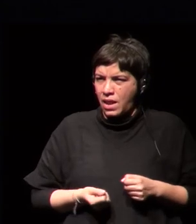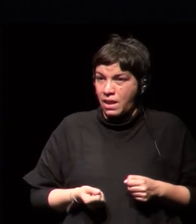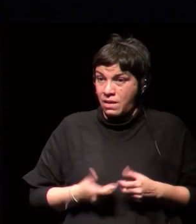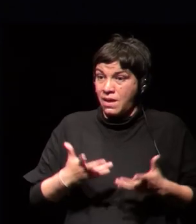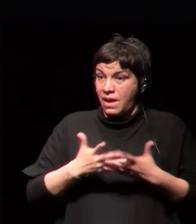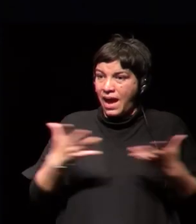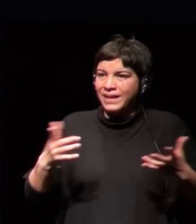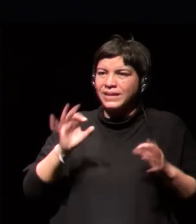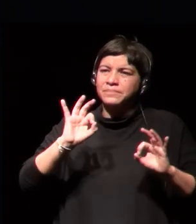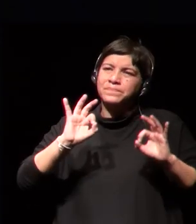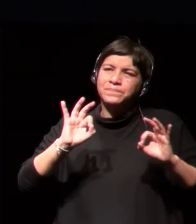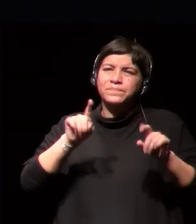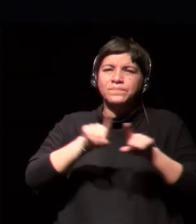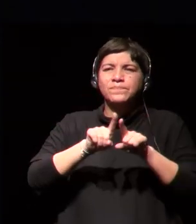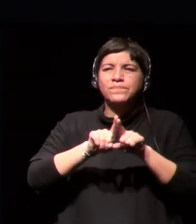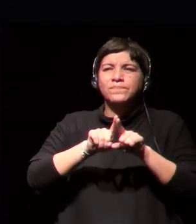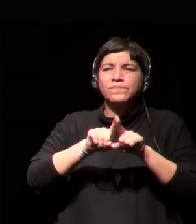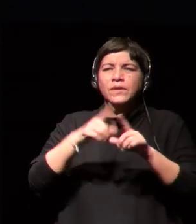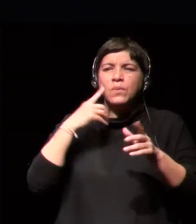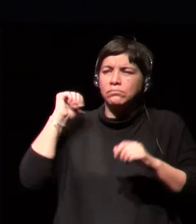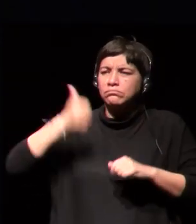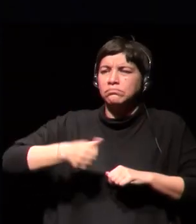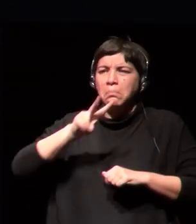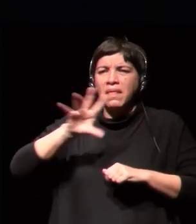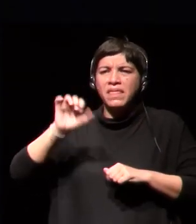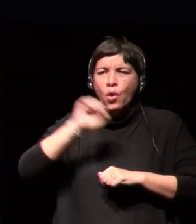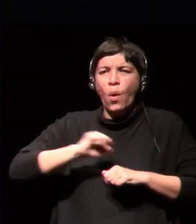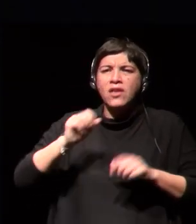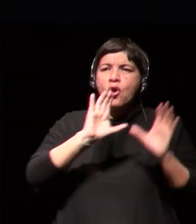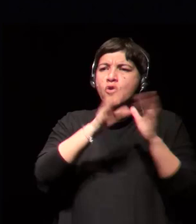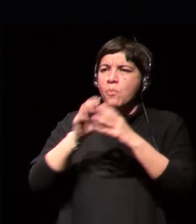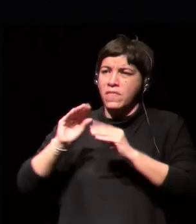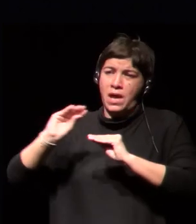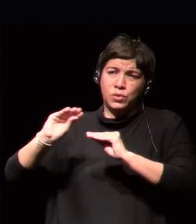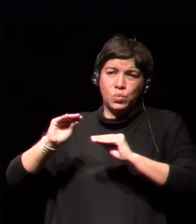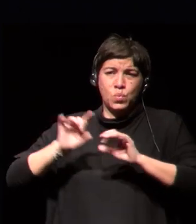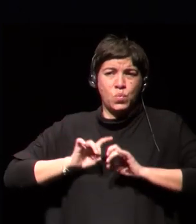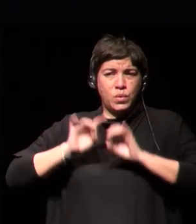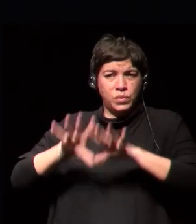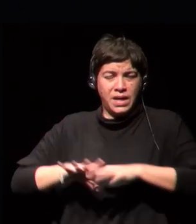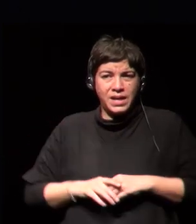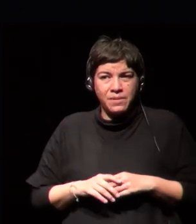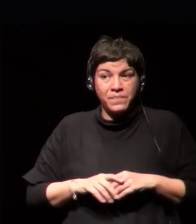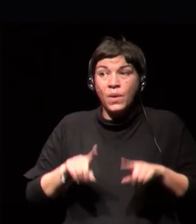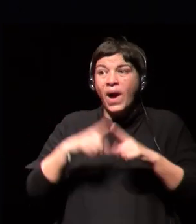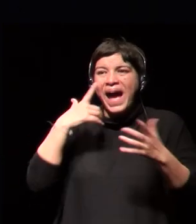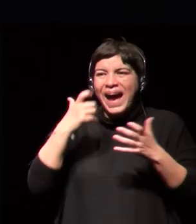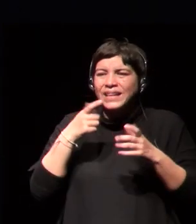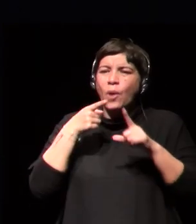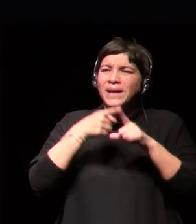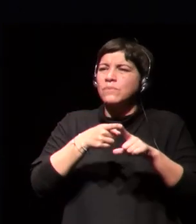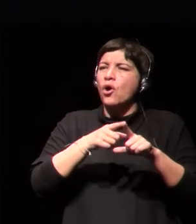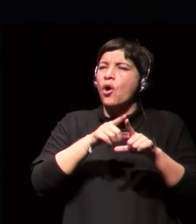Desde hace ya 25 not años en distintas comunidades australianas. Not art no es arte para la comunidad ni acerca de la comunidad, sino co-created